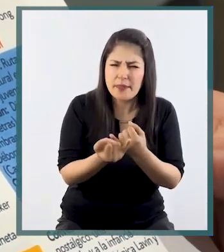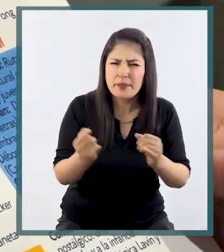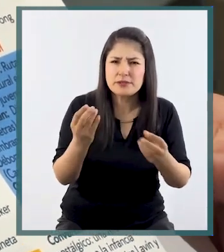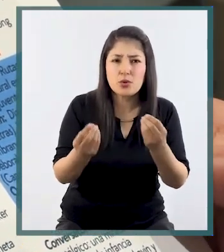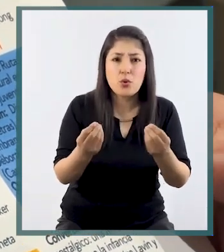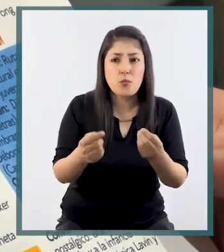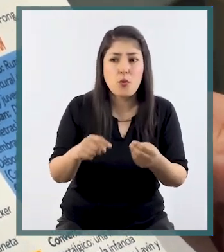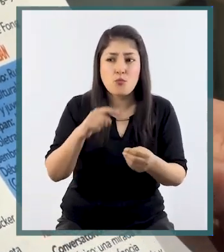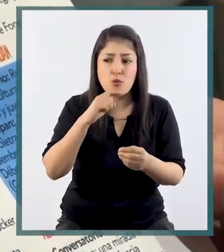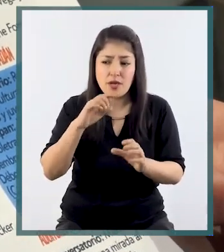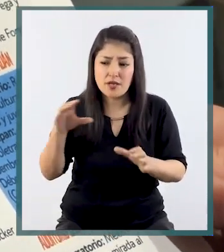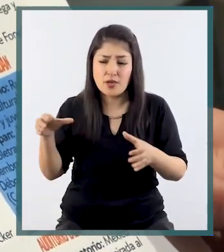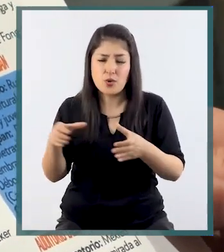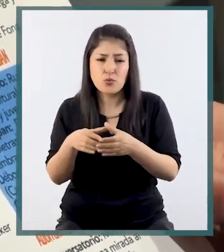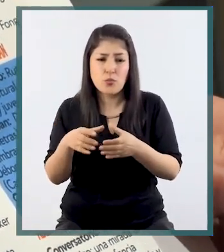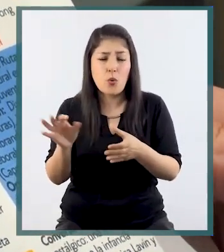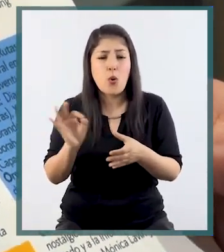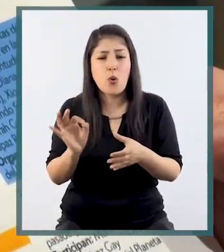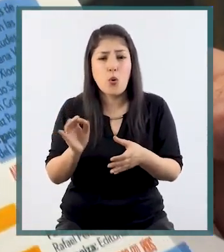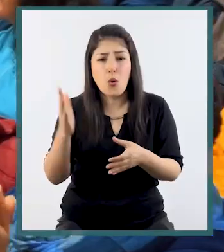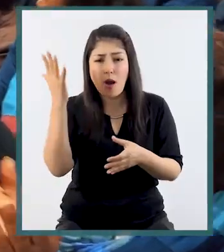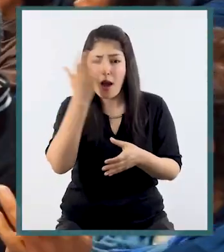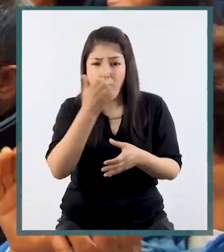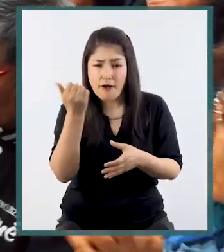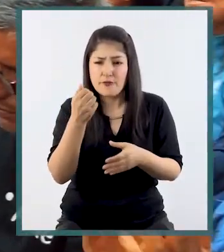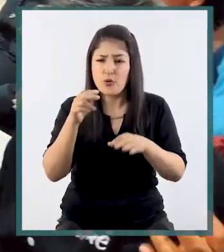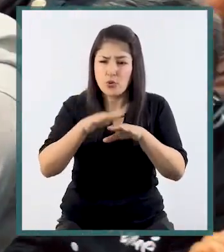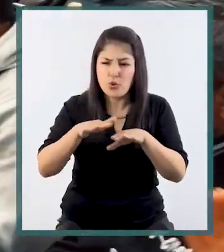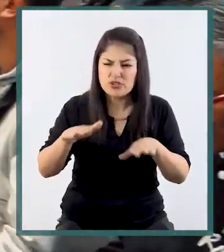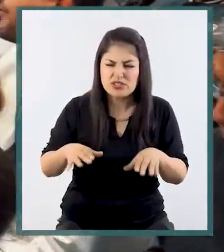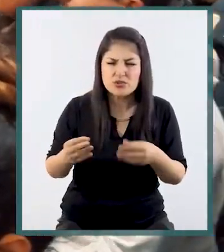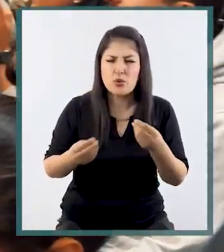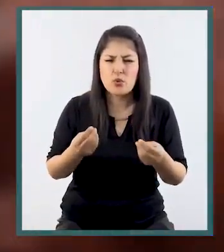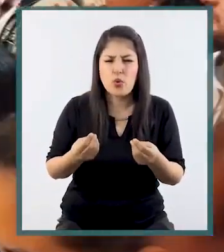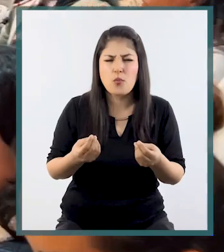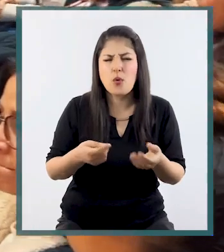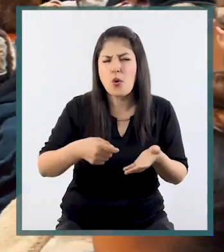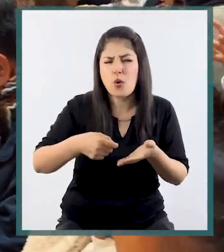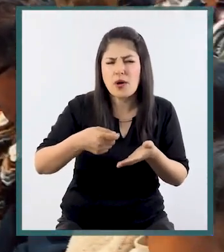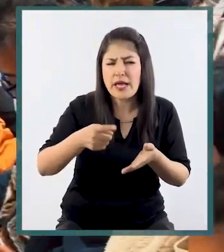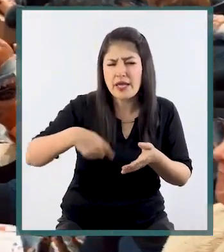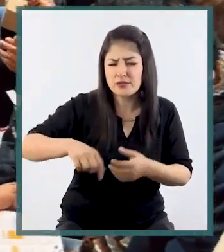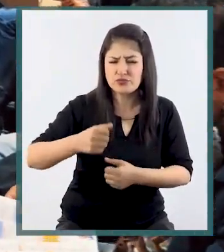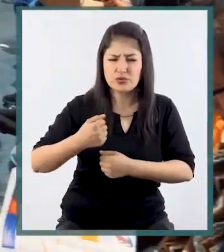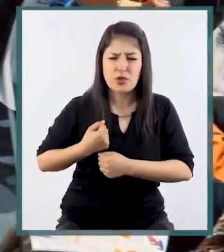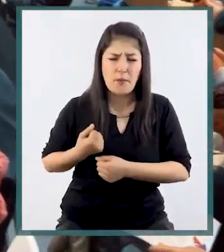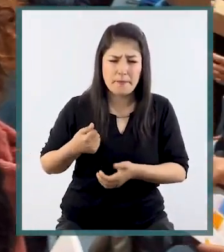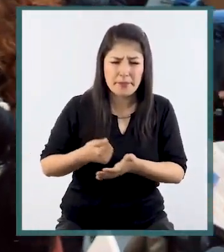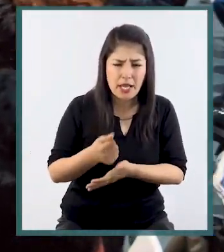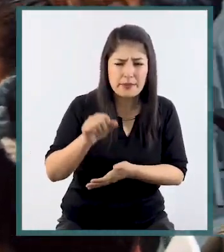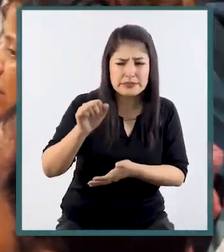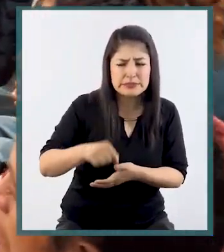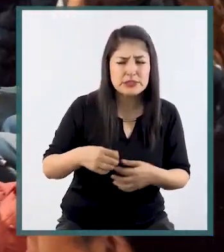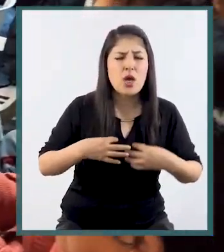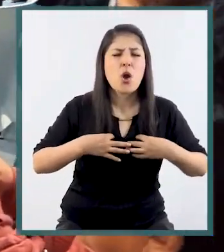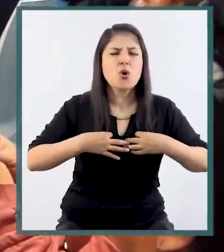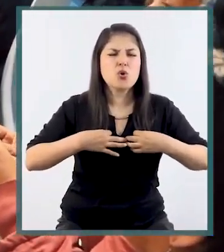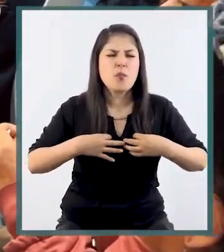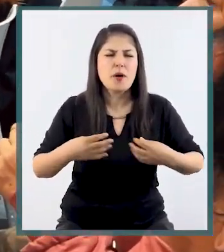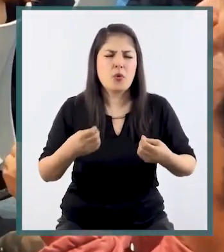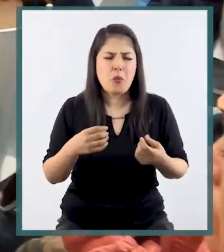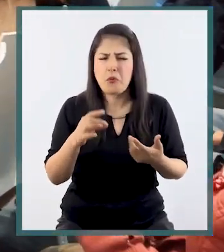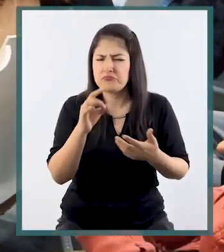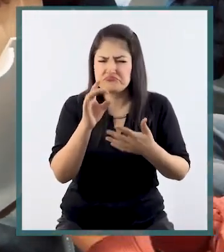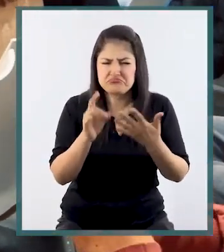participación tuvieron las mujeres, los niños, los afroperuanos, qué comían los soldados, cuánto ganaban, si se les pagaba, cómo vestían, en fin,